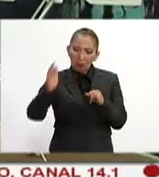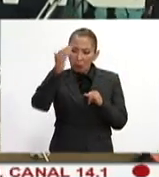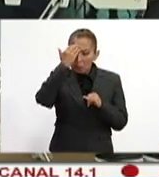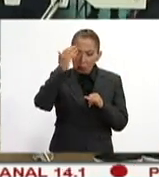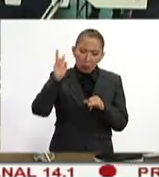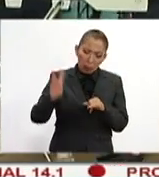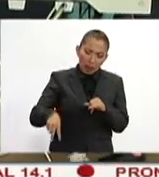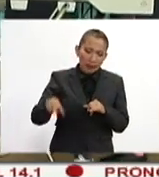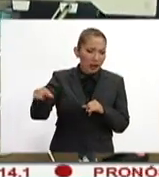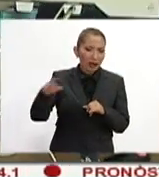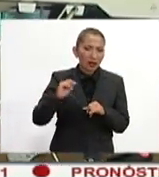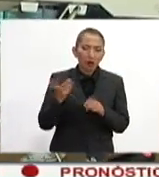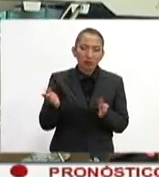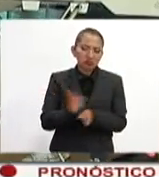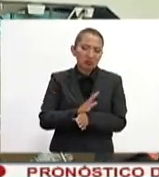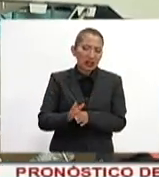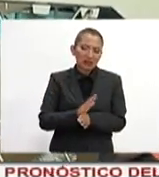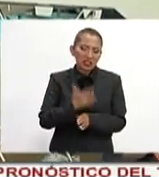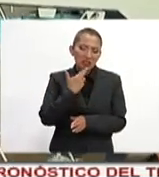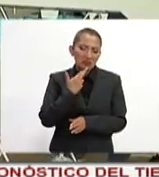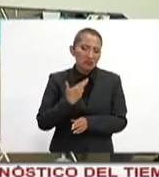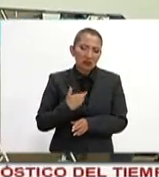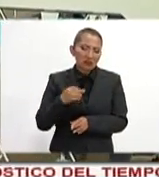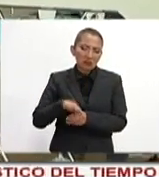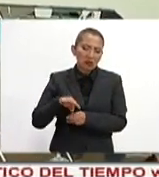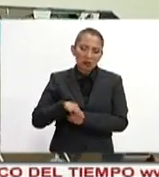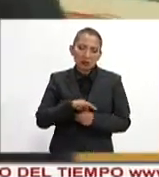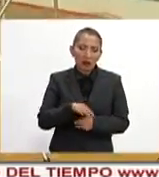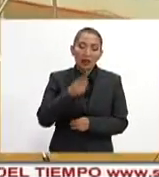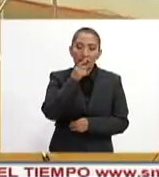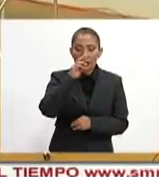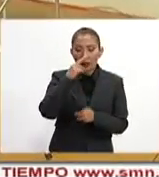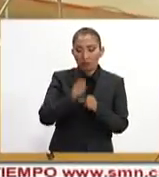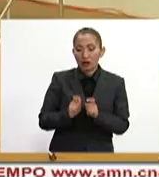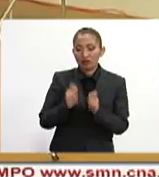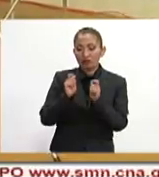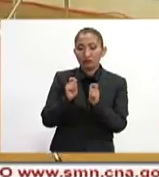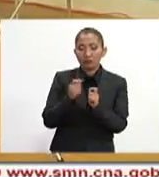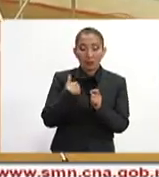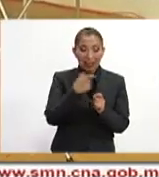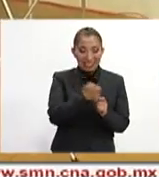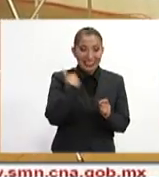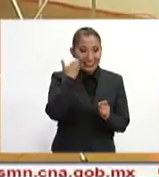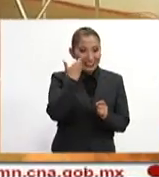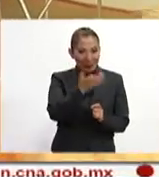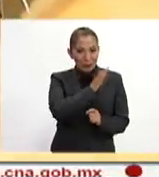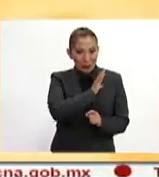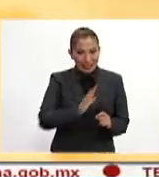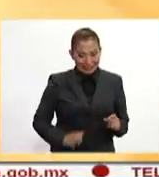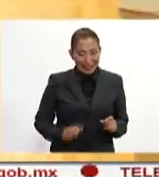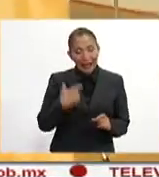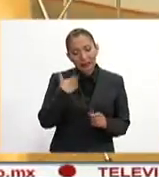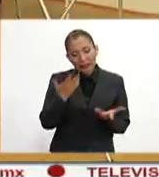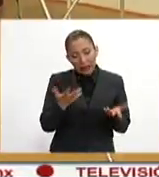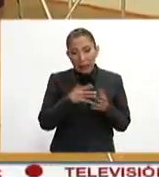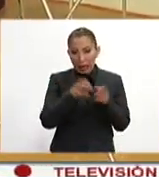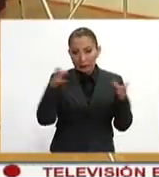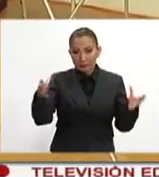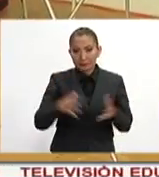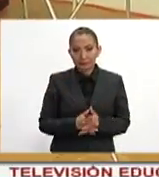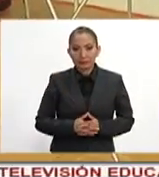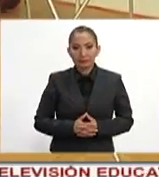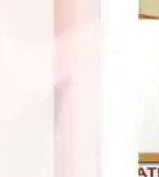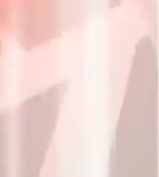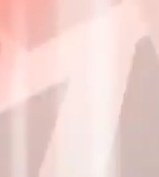reconoció que no le son favorables los resultados y explicó que la responsabilidad que adquirió tras esta jornada electoral es grande.